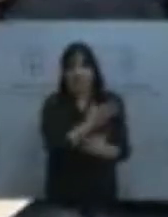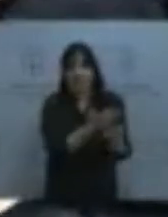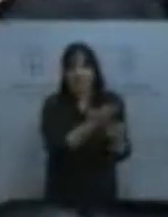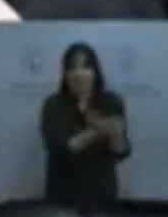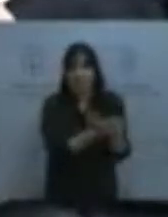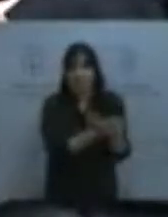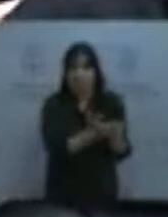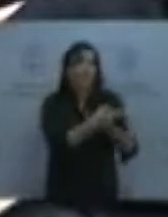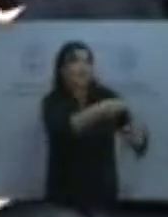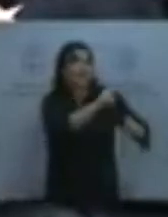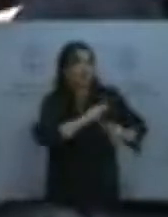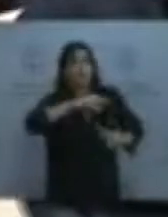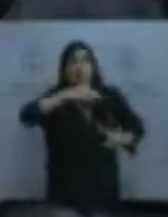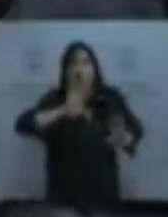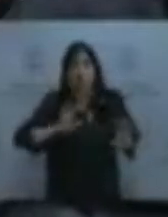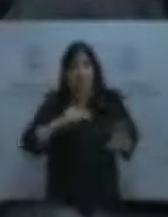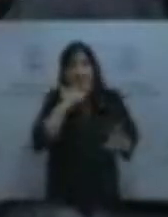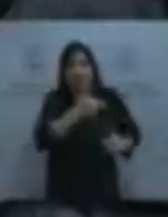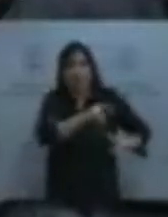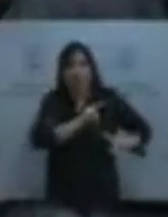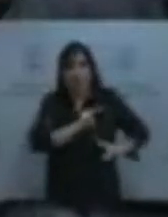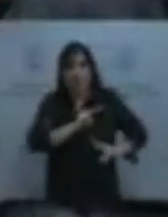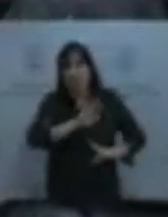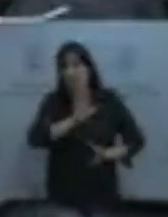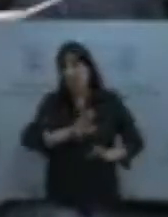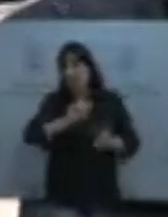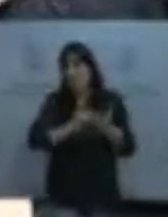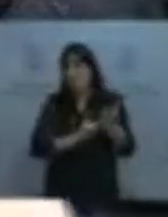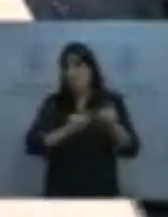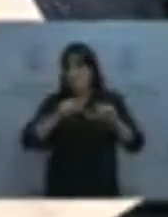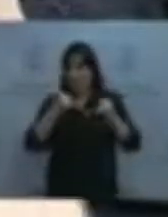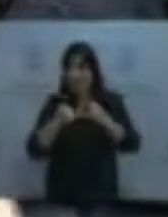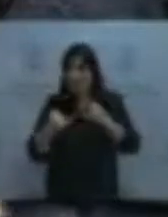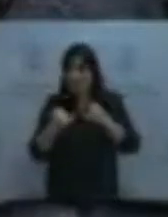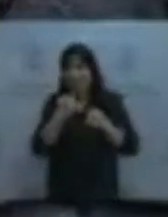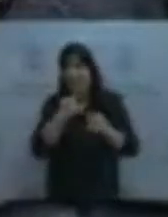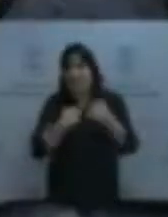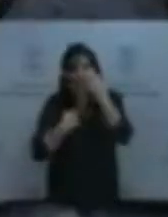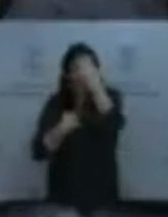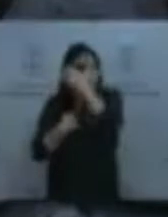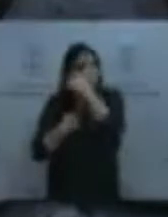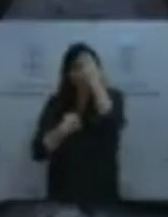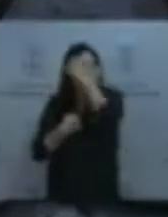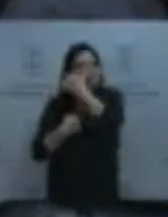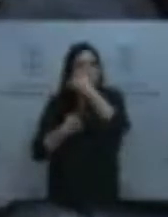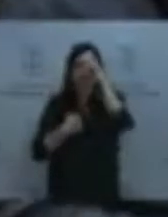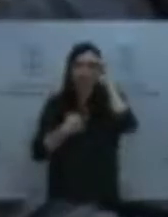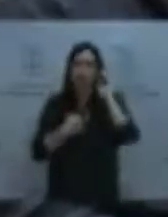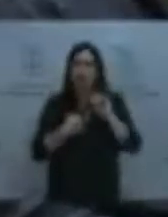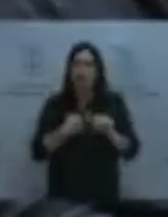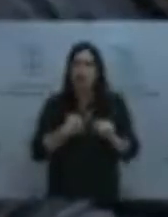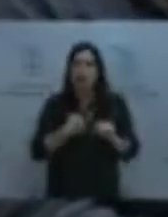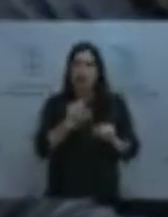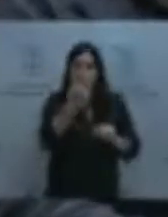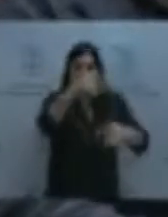algo. Lo más parecido a un contrato de Telecable que ustedes pudieron encontrar era una página con el índice de los documentos